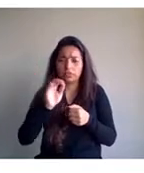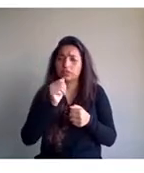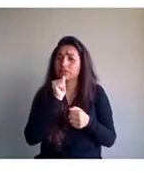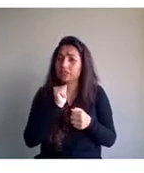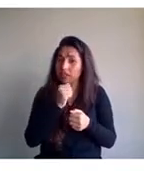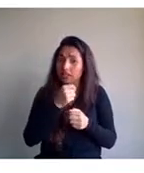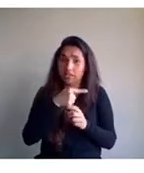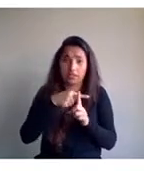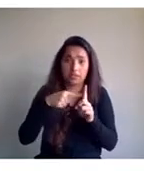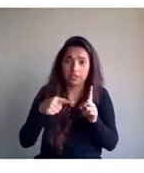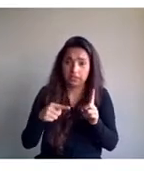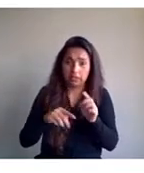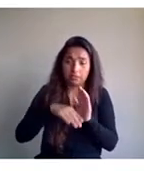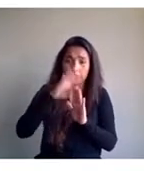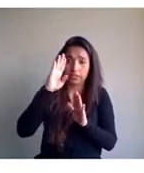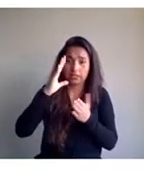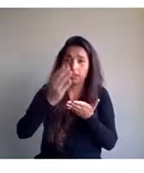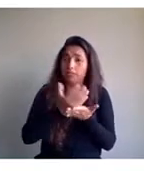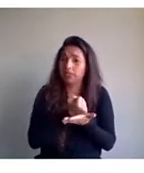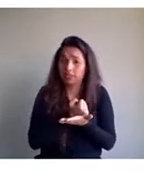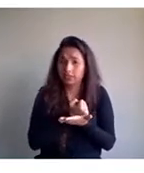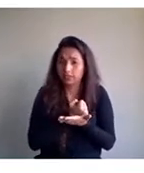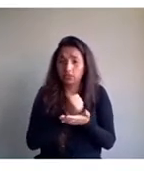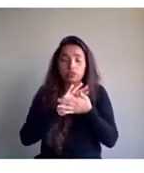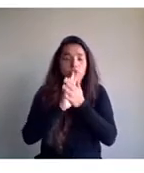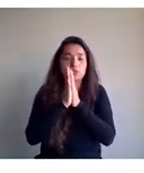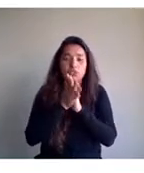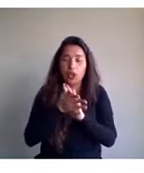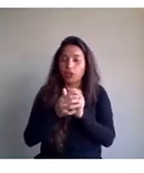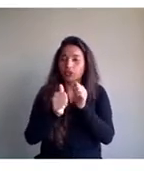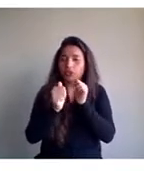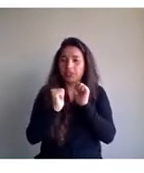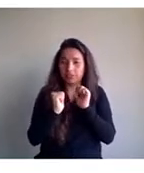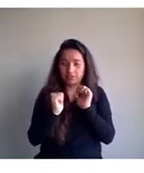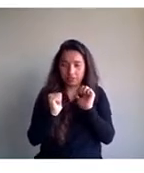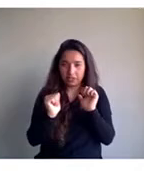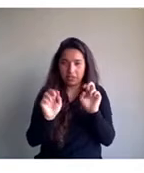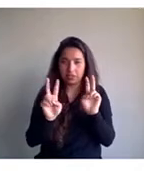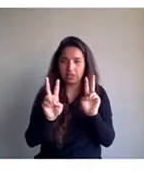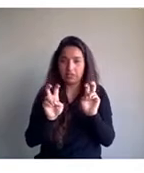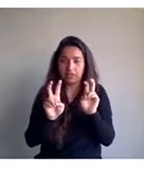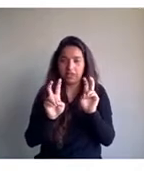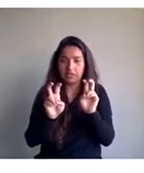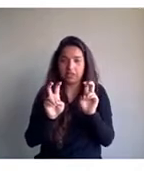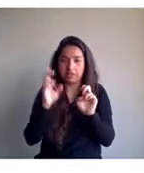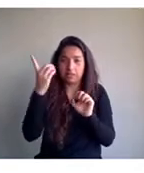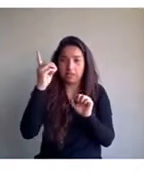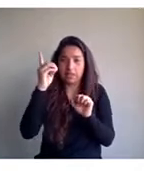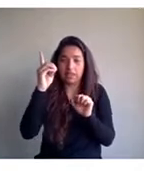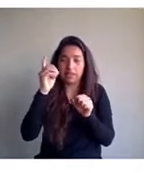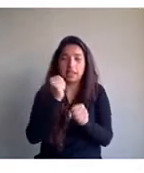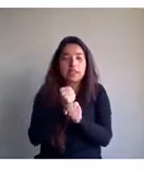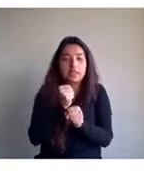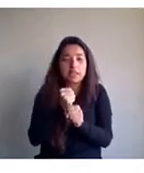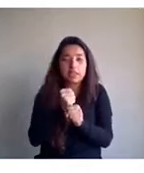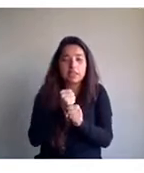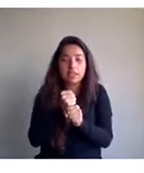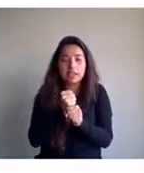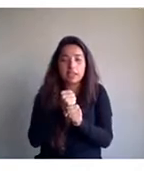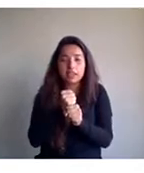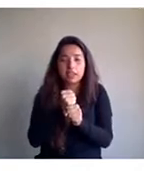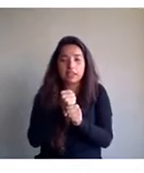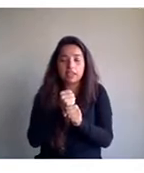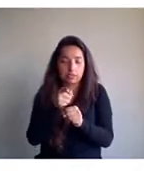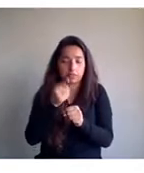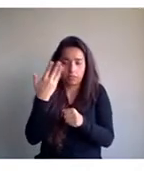de la meta todos los retos de la inclusión laboral de las personas con discapacidad y eso es muy bueno resaltar para que ustedes lo